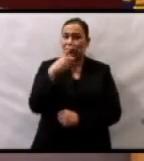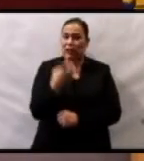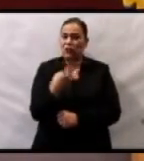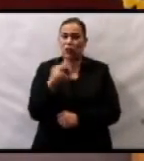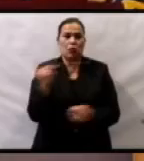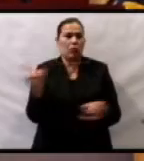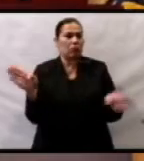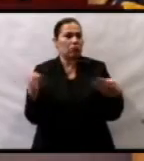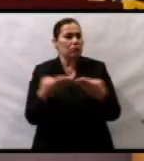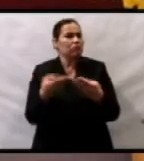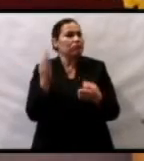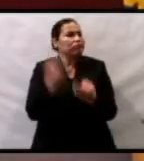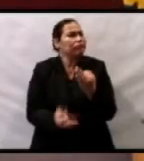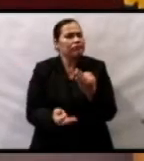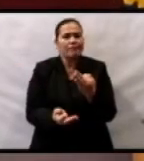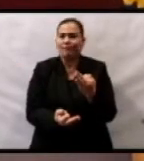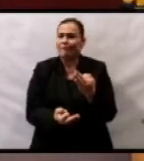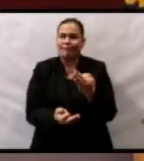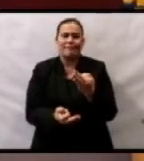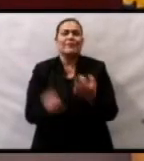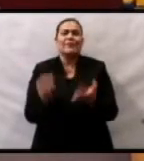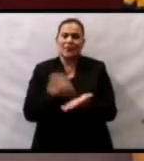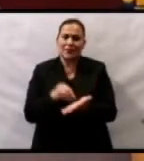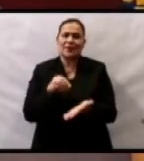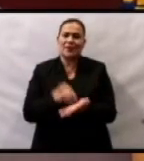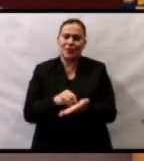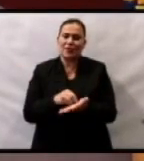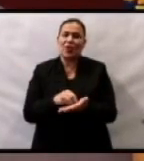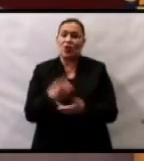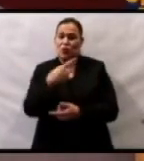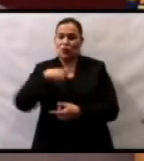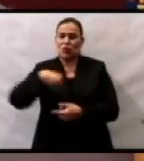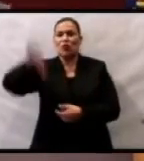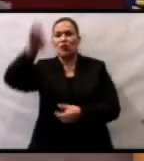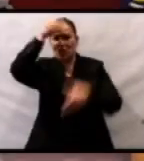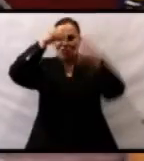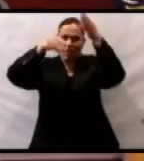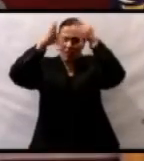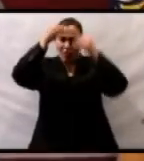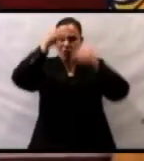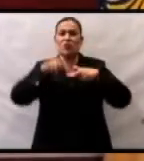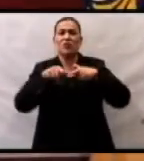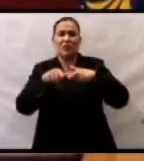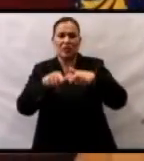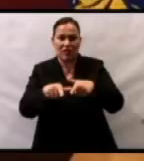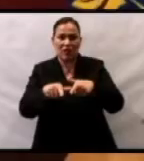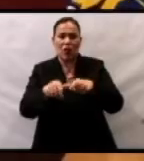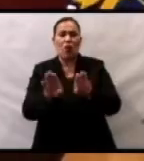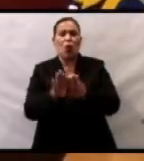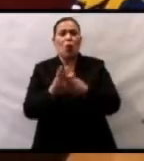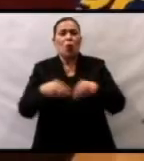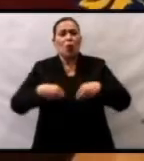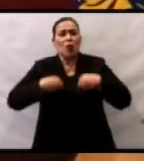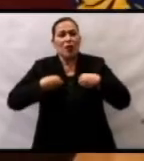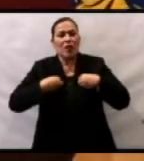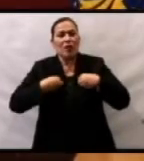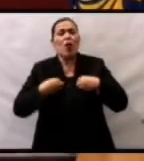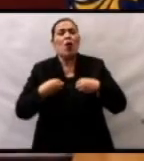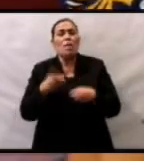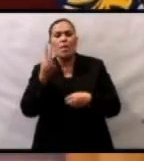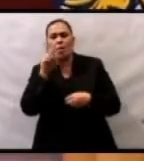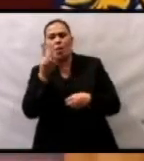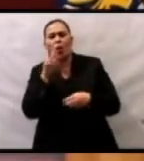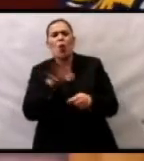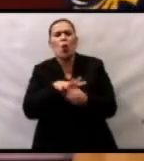concluido, es algo que hemos ido con él y a saber sobre todo cómo priorizar dentro de